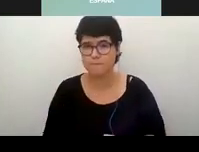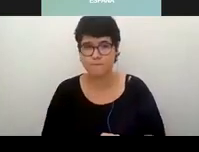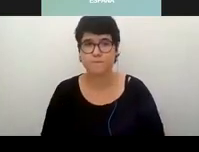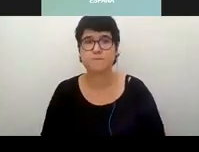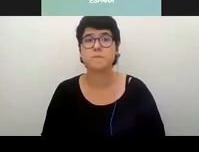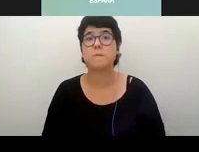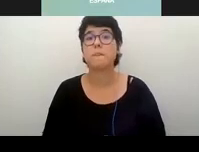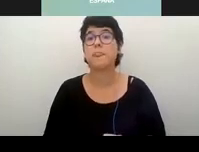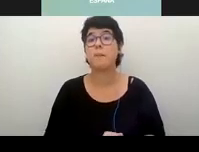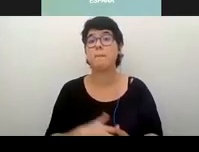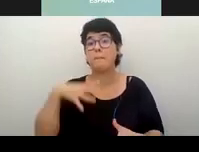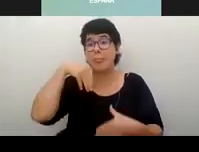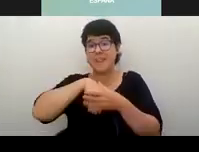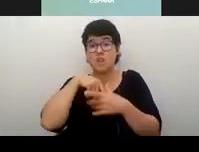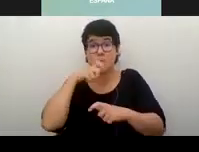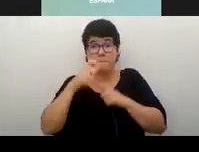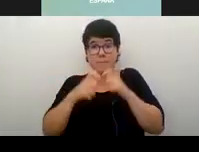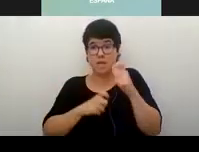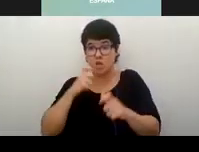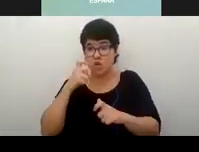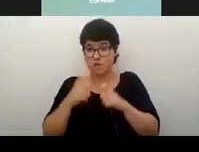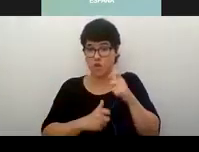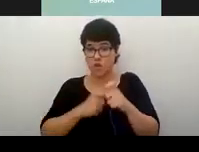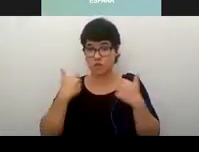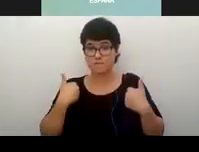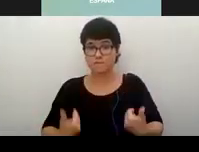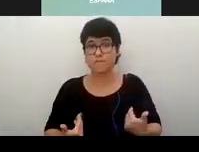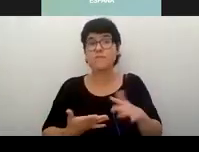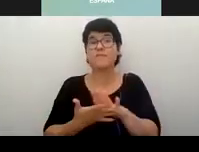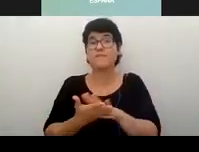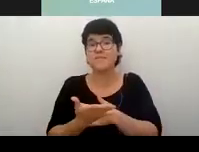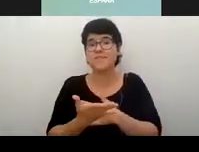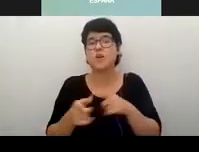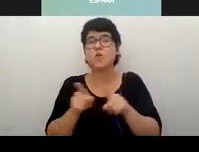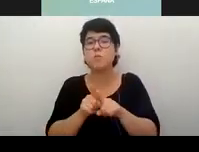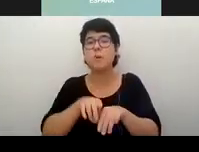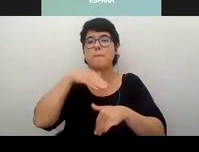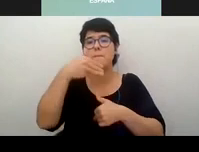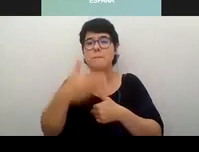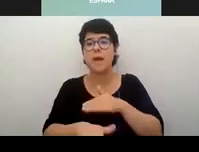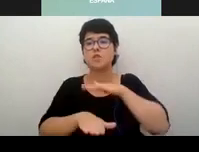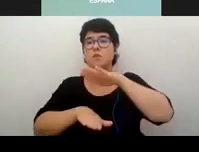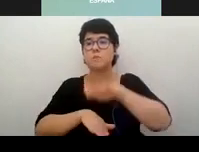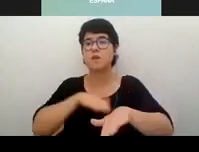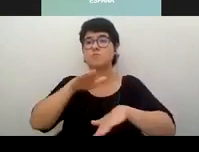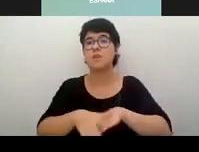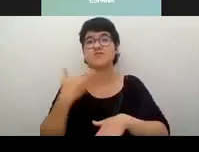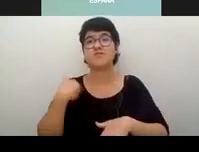La microbiota en realidad es un proyecto, como veis aquí, como dice el título, un proyecto construido paso a paso. No nacemos con una